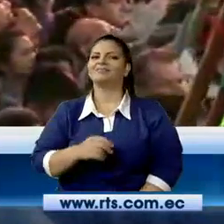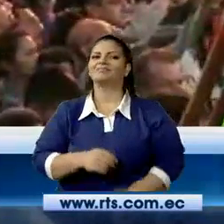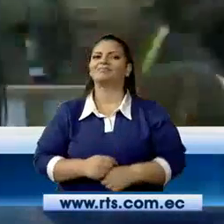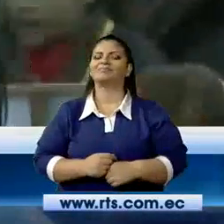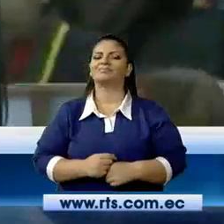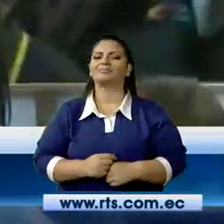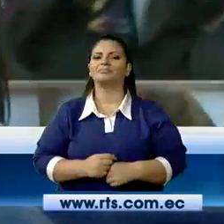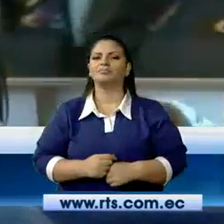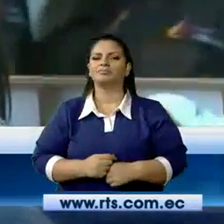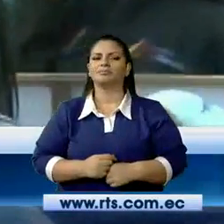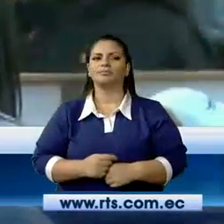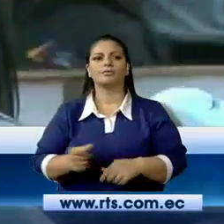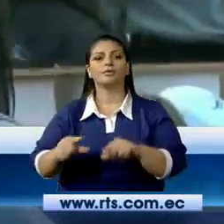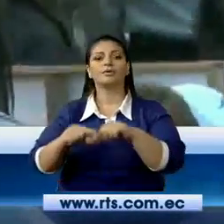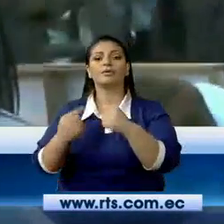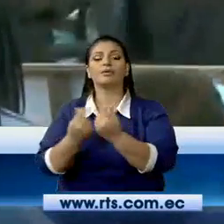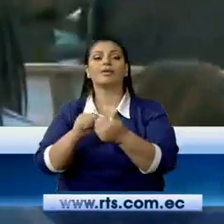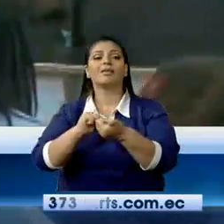18 disciplinas.